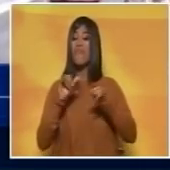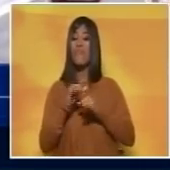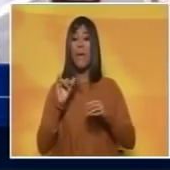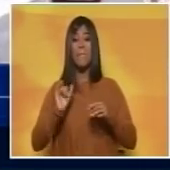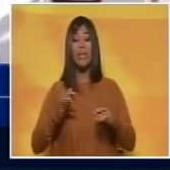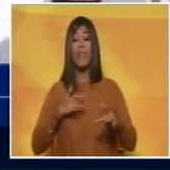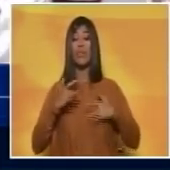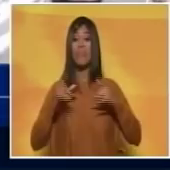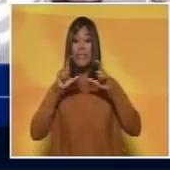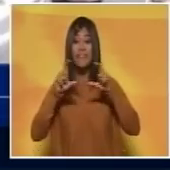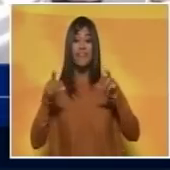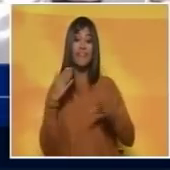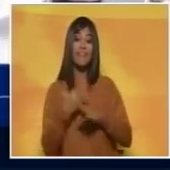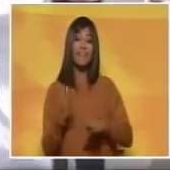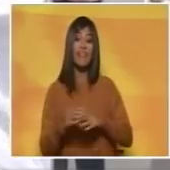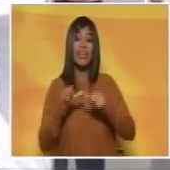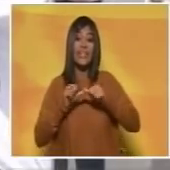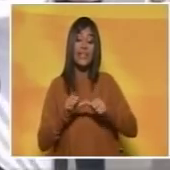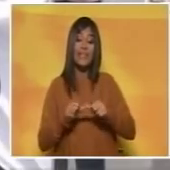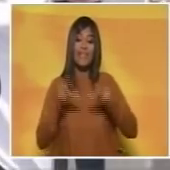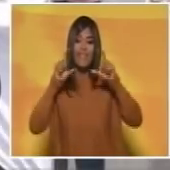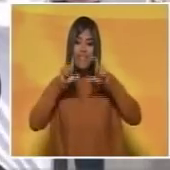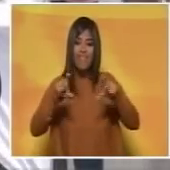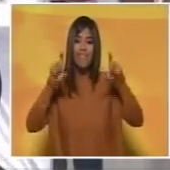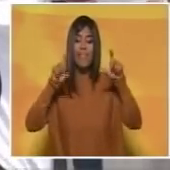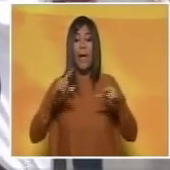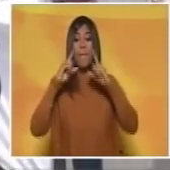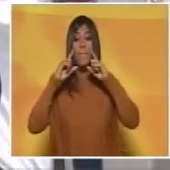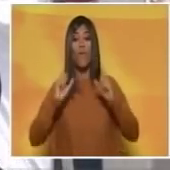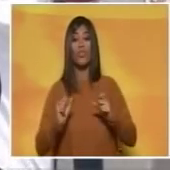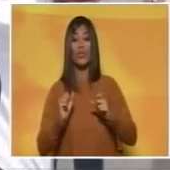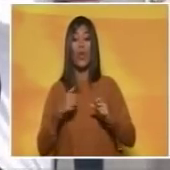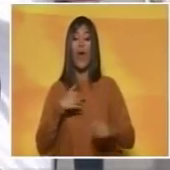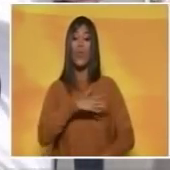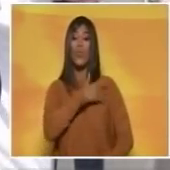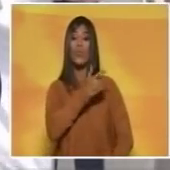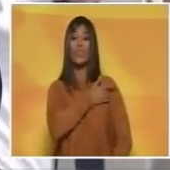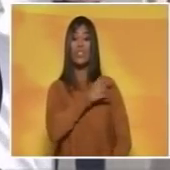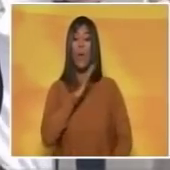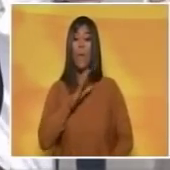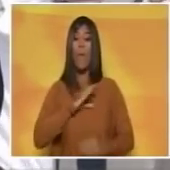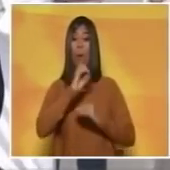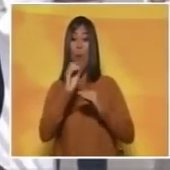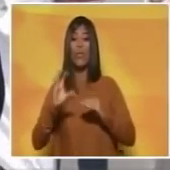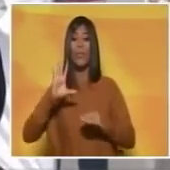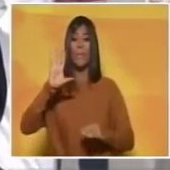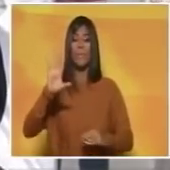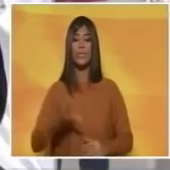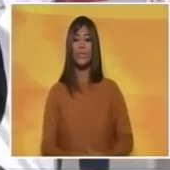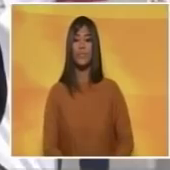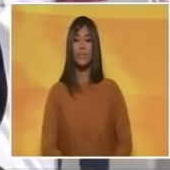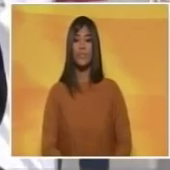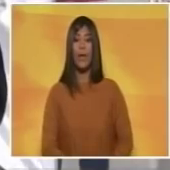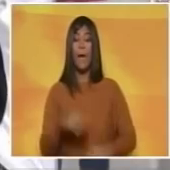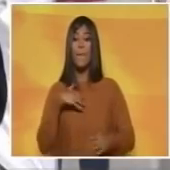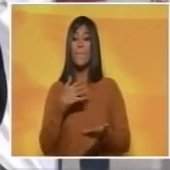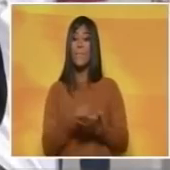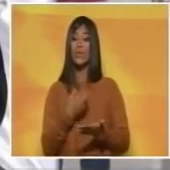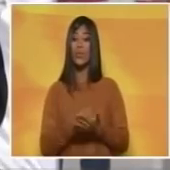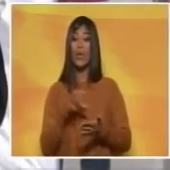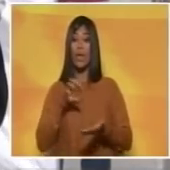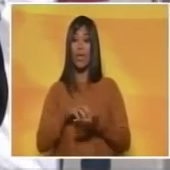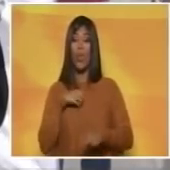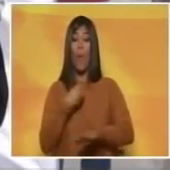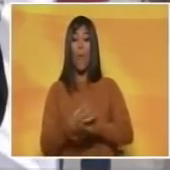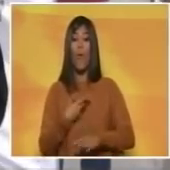las actividades a fin de seguir formando profesionales en la casa más alta del oriente del país. De Maturín, el Estado Monagas,